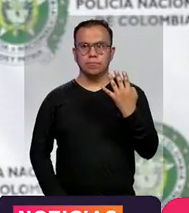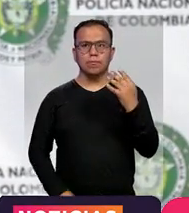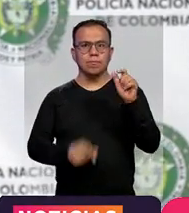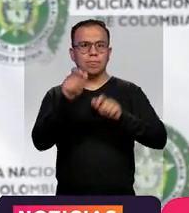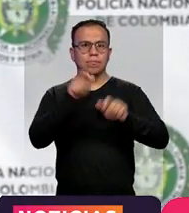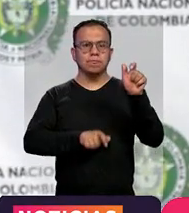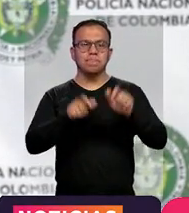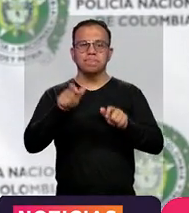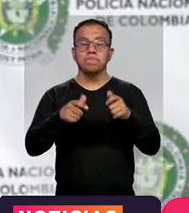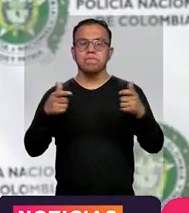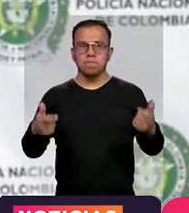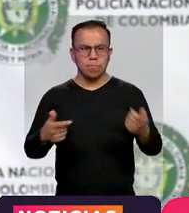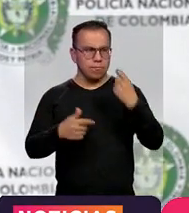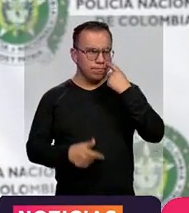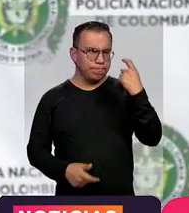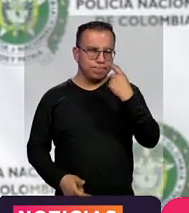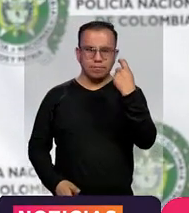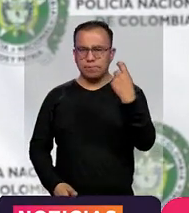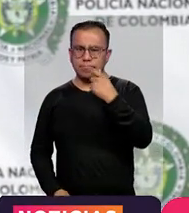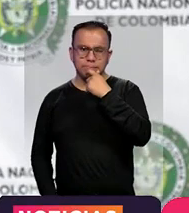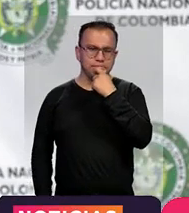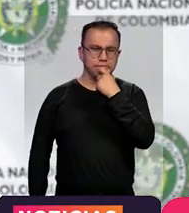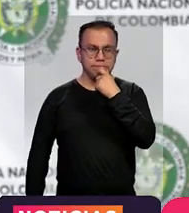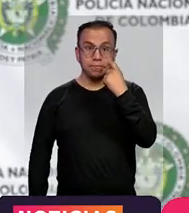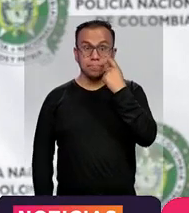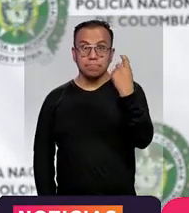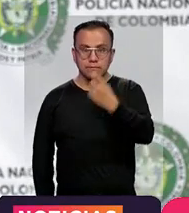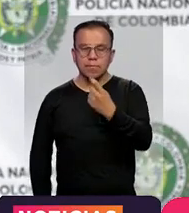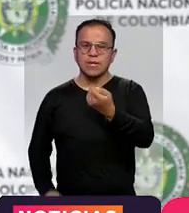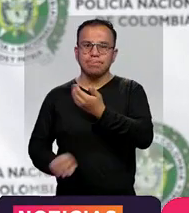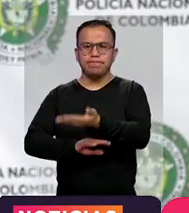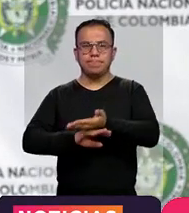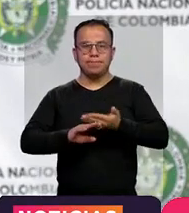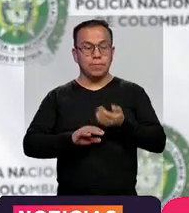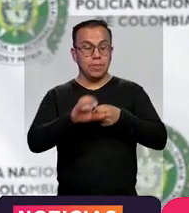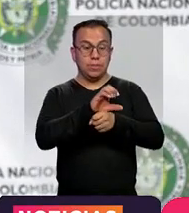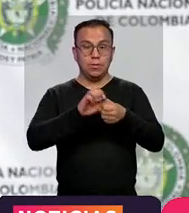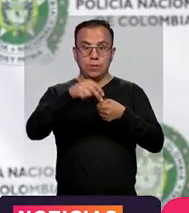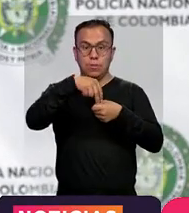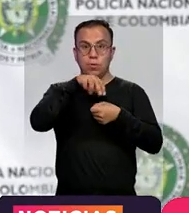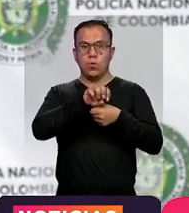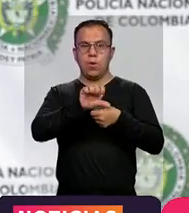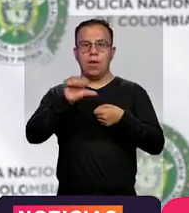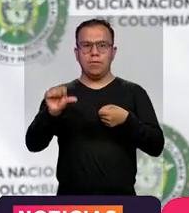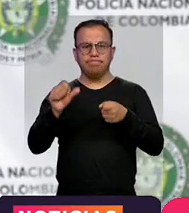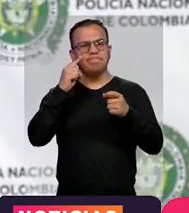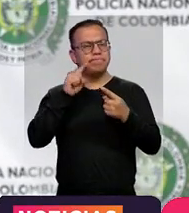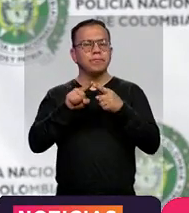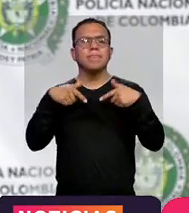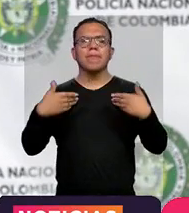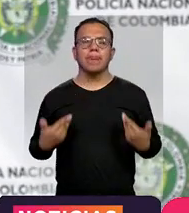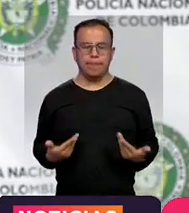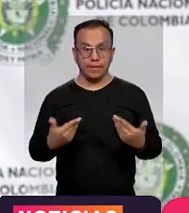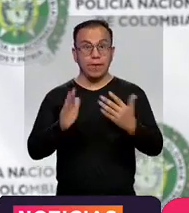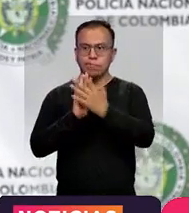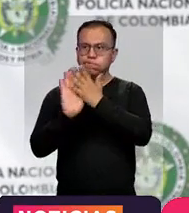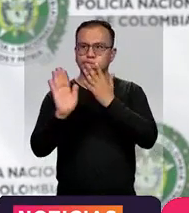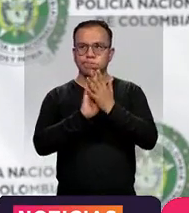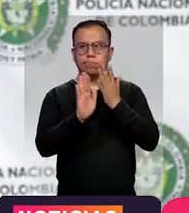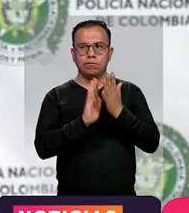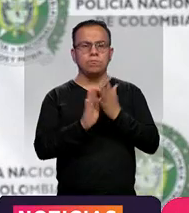unas personas que estamos ubicando y solicitando a los ciudadanos que nos